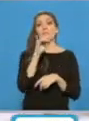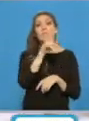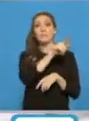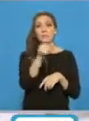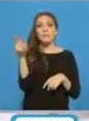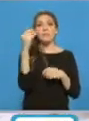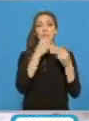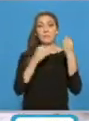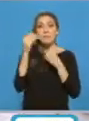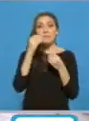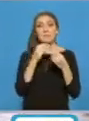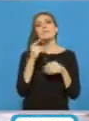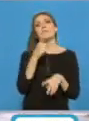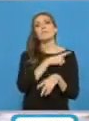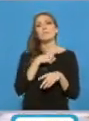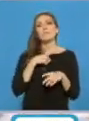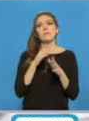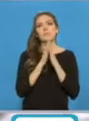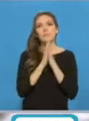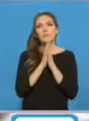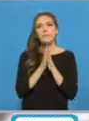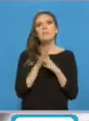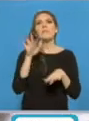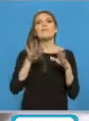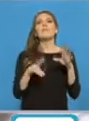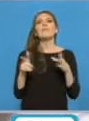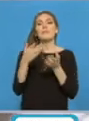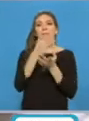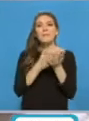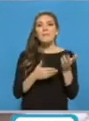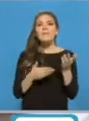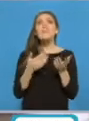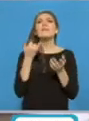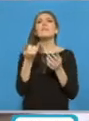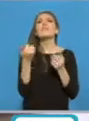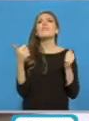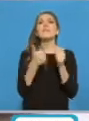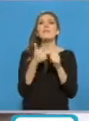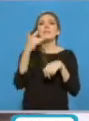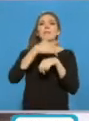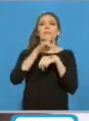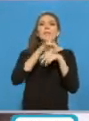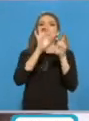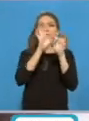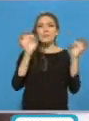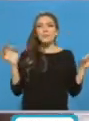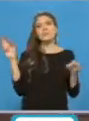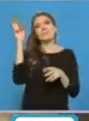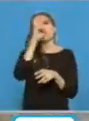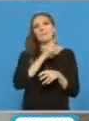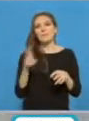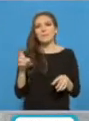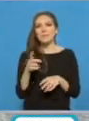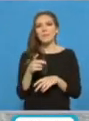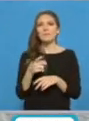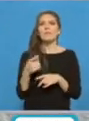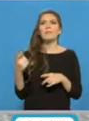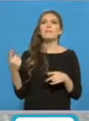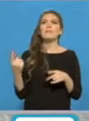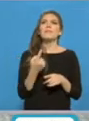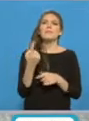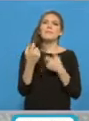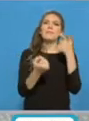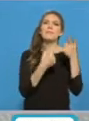Y luego la rellenan de queso con chorizo. Entonces, bueno. ¡Qué rico! Y es que las de harina algunas son de manteca y otras les ponen